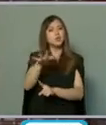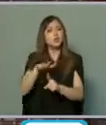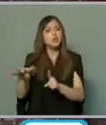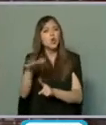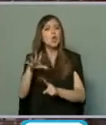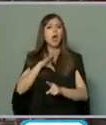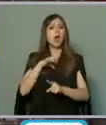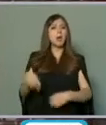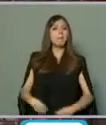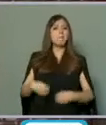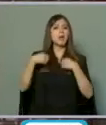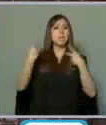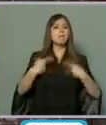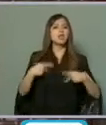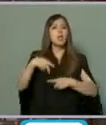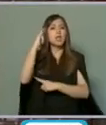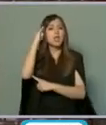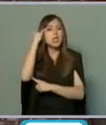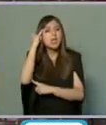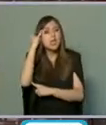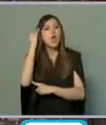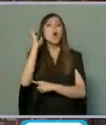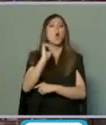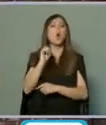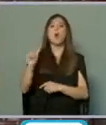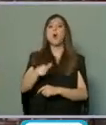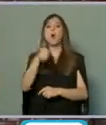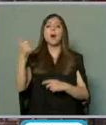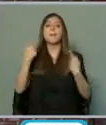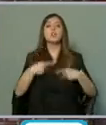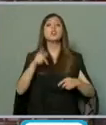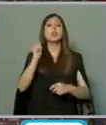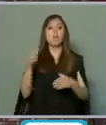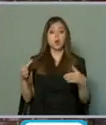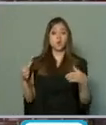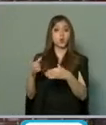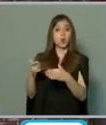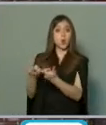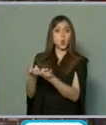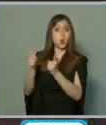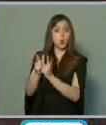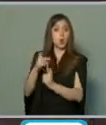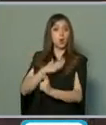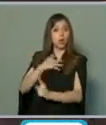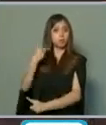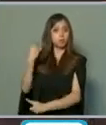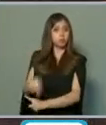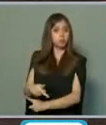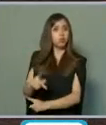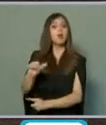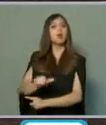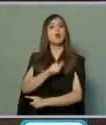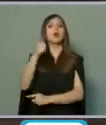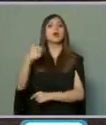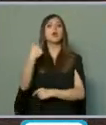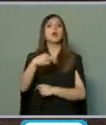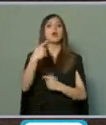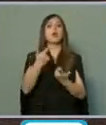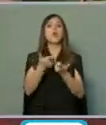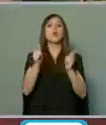gente indígena, por así decirlo, o gente que se autoadscribe, es decir, oye, yo pertenezco a este sector o a este grupo, y incluso se les llama grupos